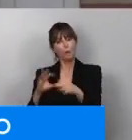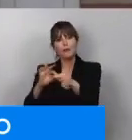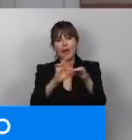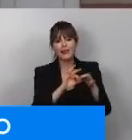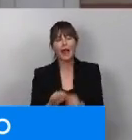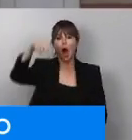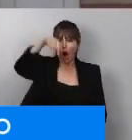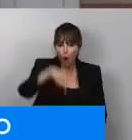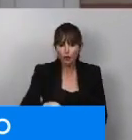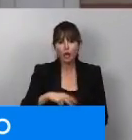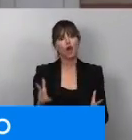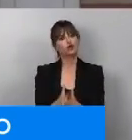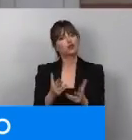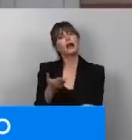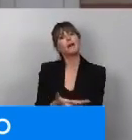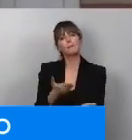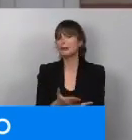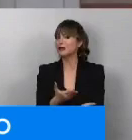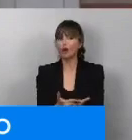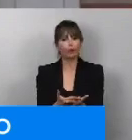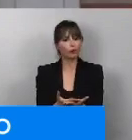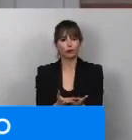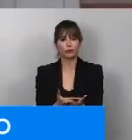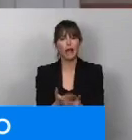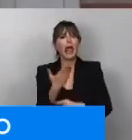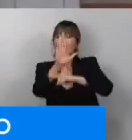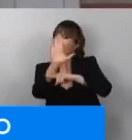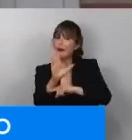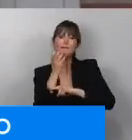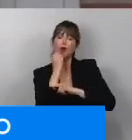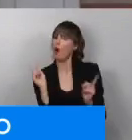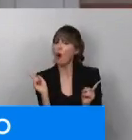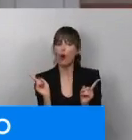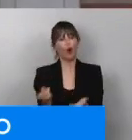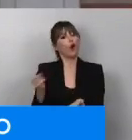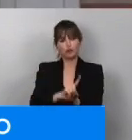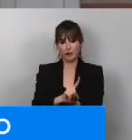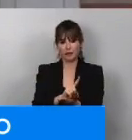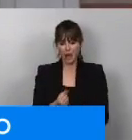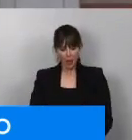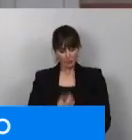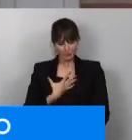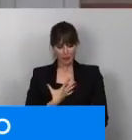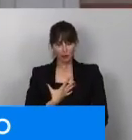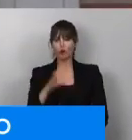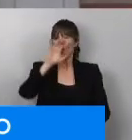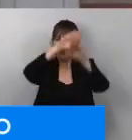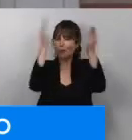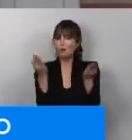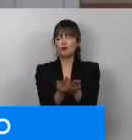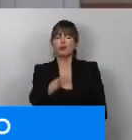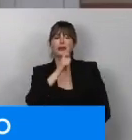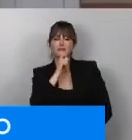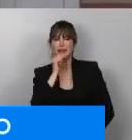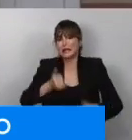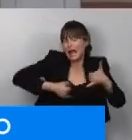hoy pido a la sociedad española que volvamos a ser ejemplo inspiración para un mundo convulso y